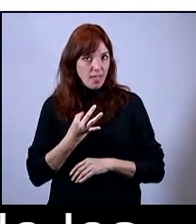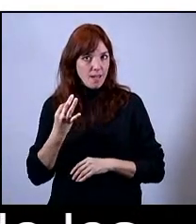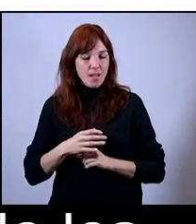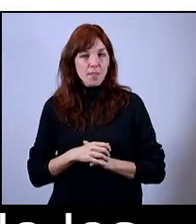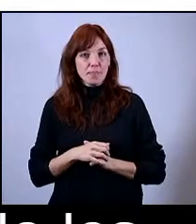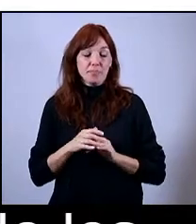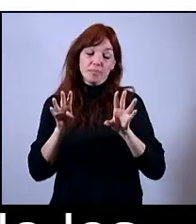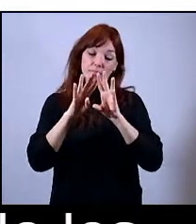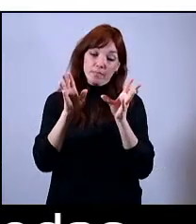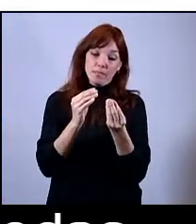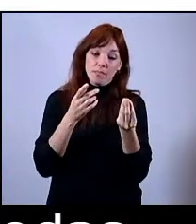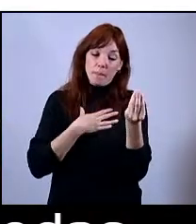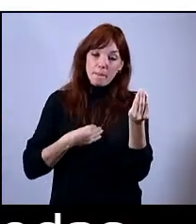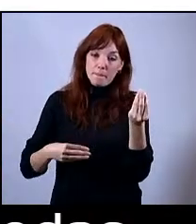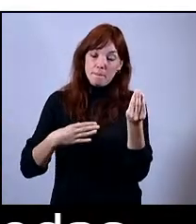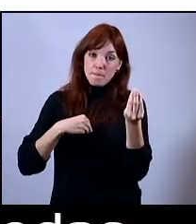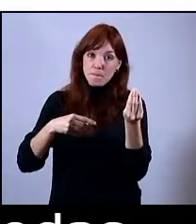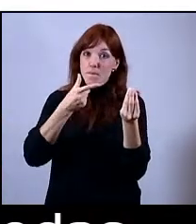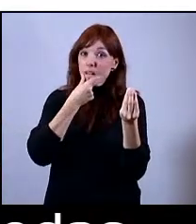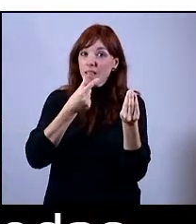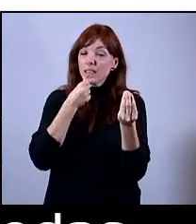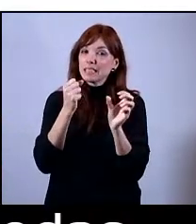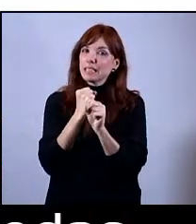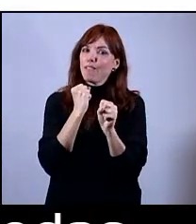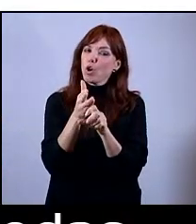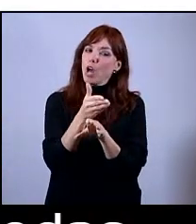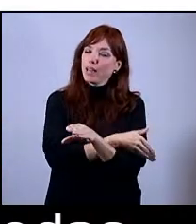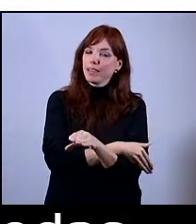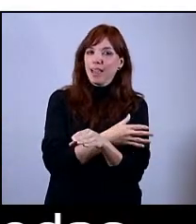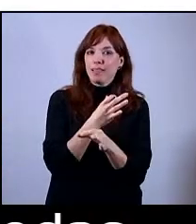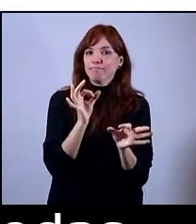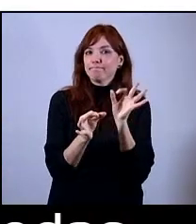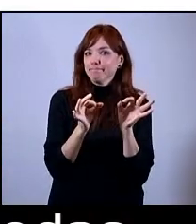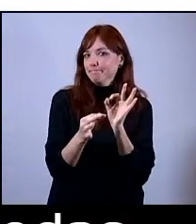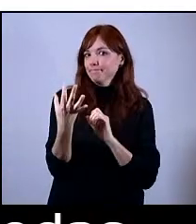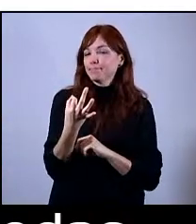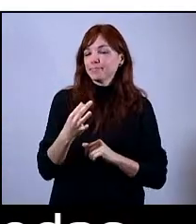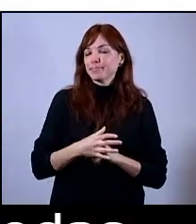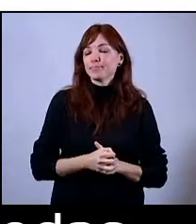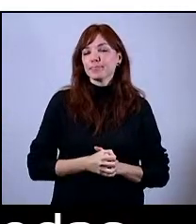esas simplificaciones tienen un trabajo y un sustento jurídico detrás.